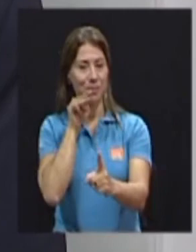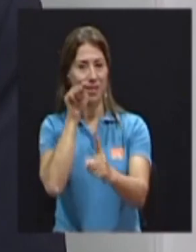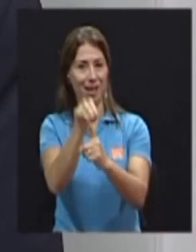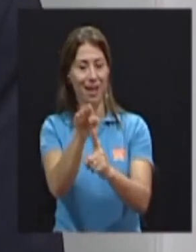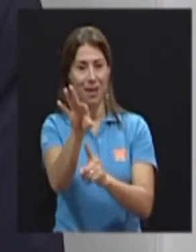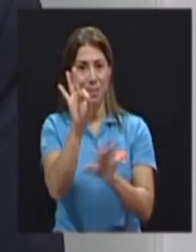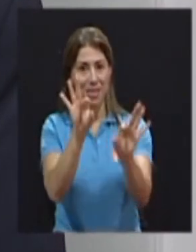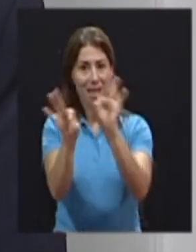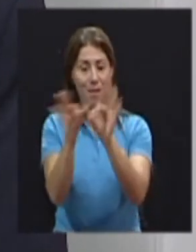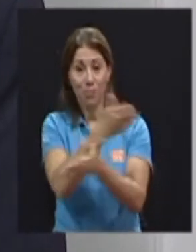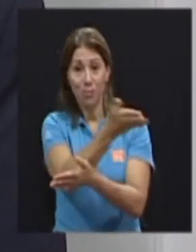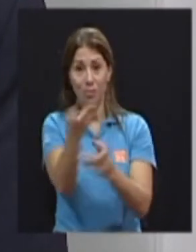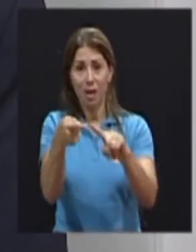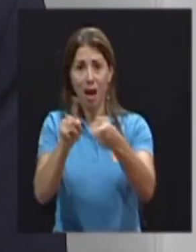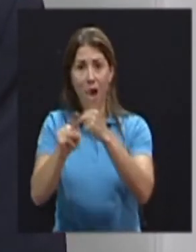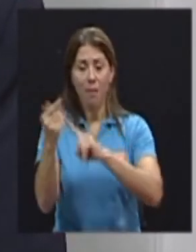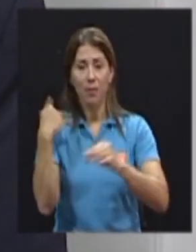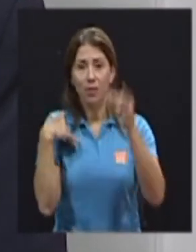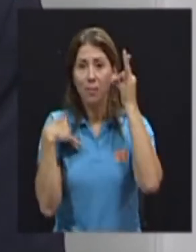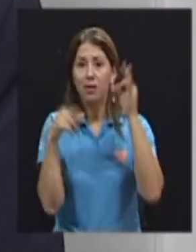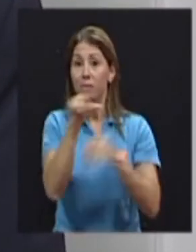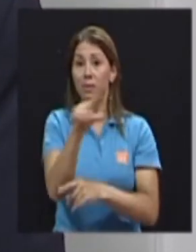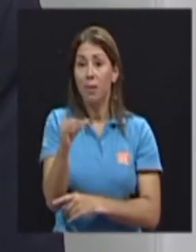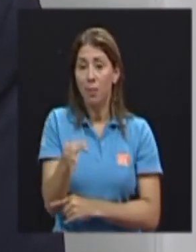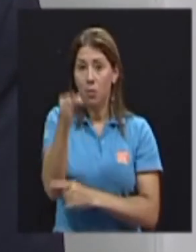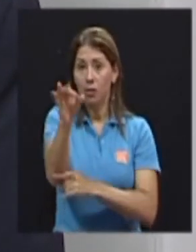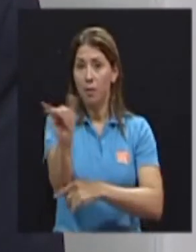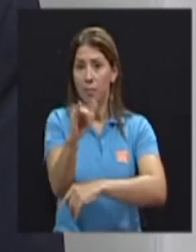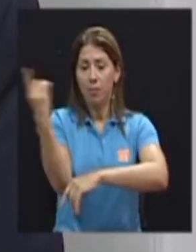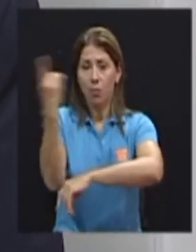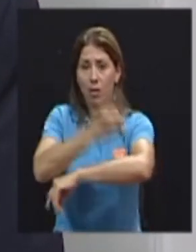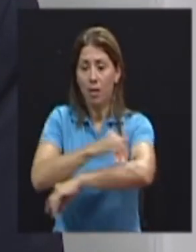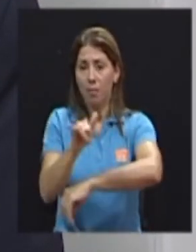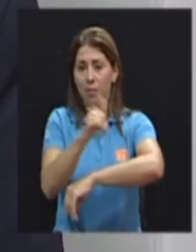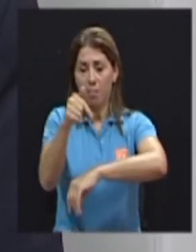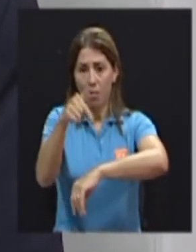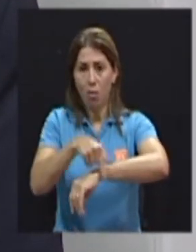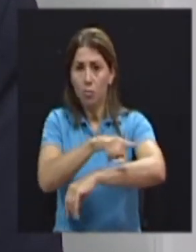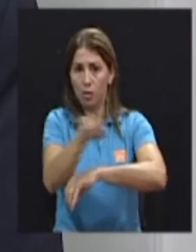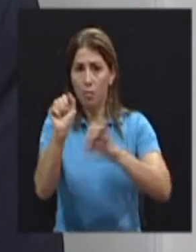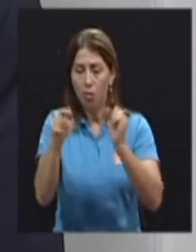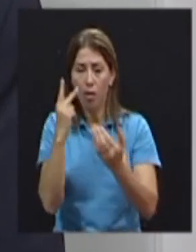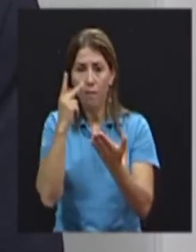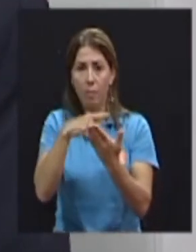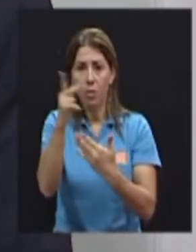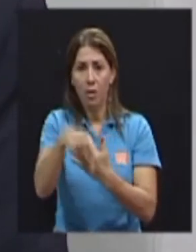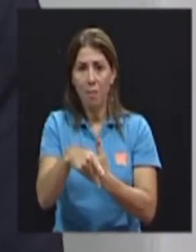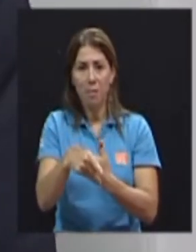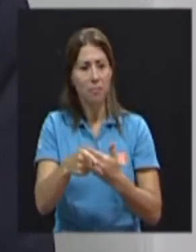amigos a que la próxima semana, en los mismos tiempos y circunstancias, nos acompañen.